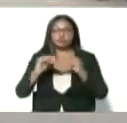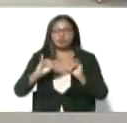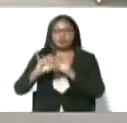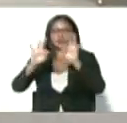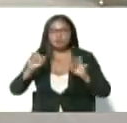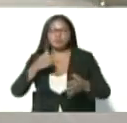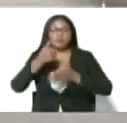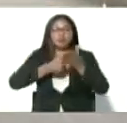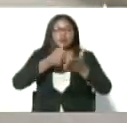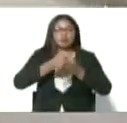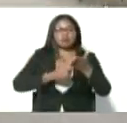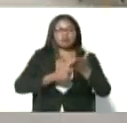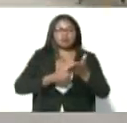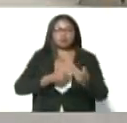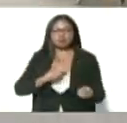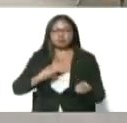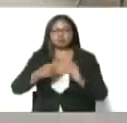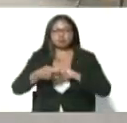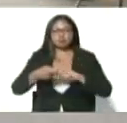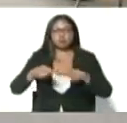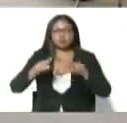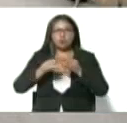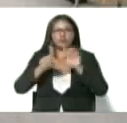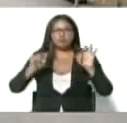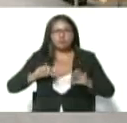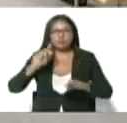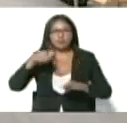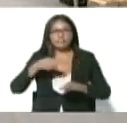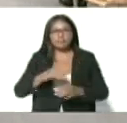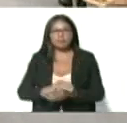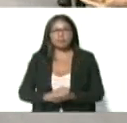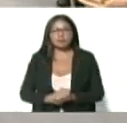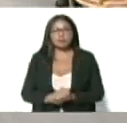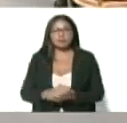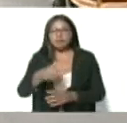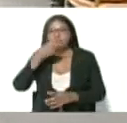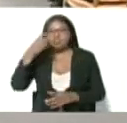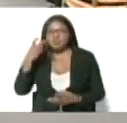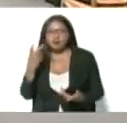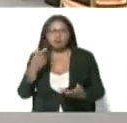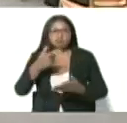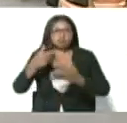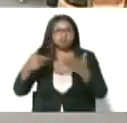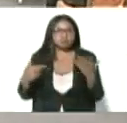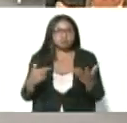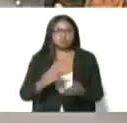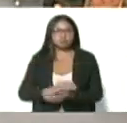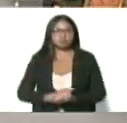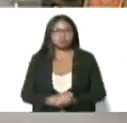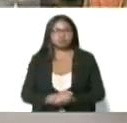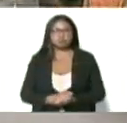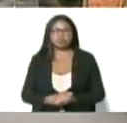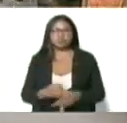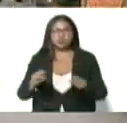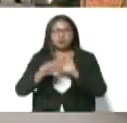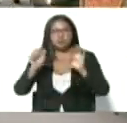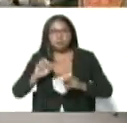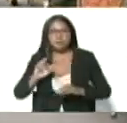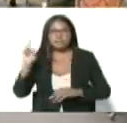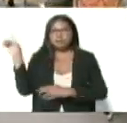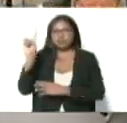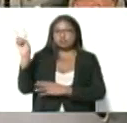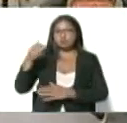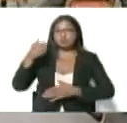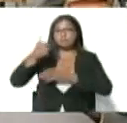la lucha contra el contrabando contra los efectos nocivos de la drogadicción donde venezuela bueno ha dado una batalla